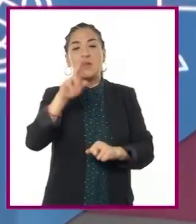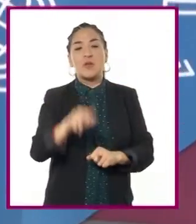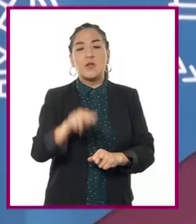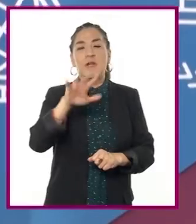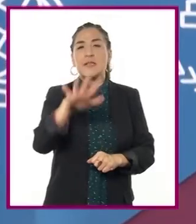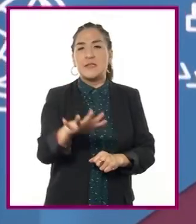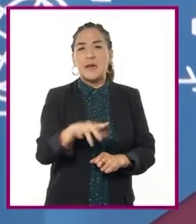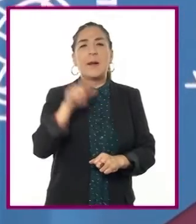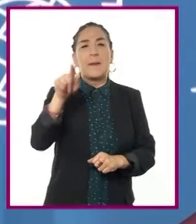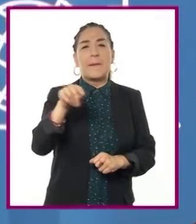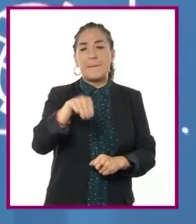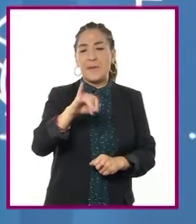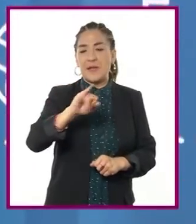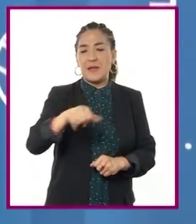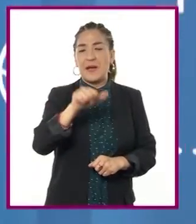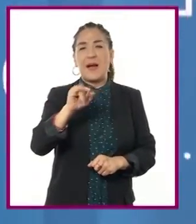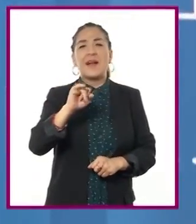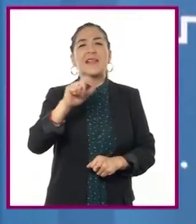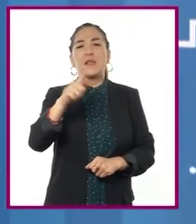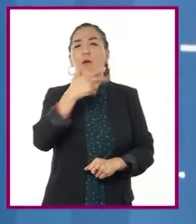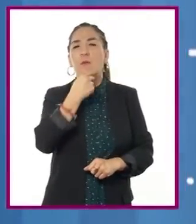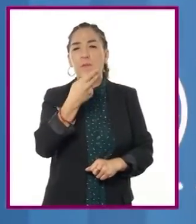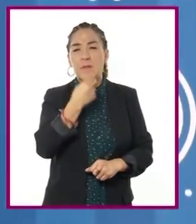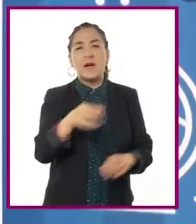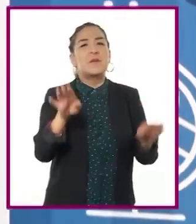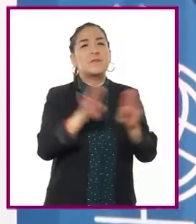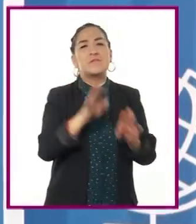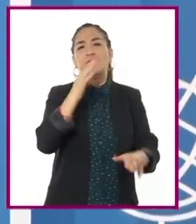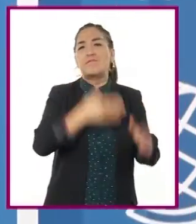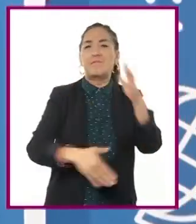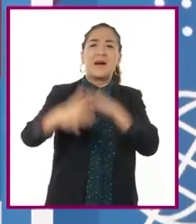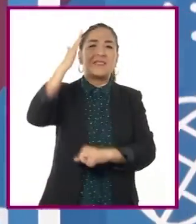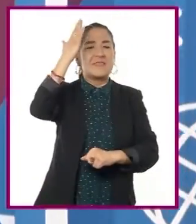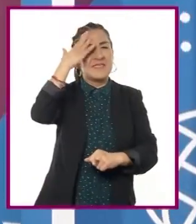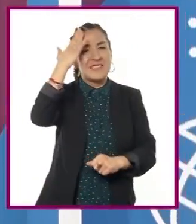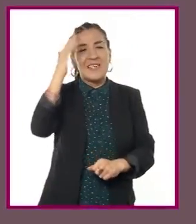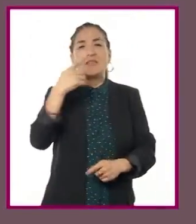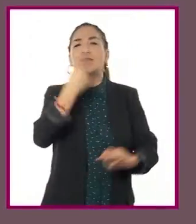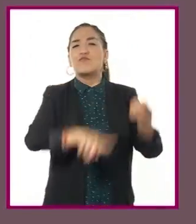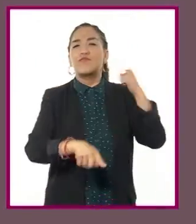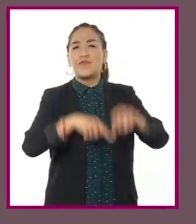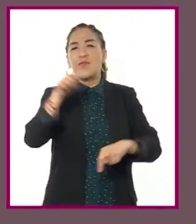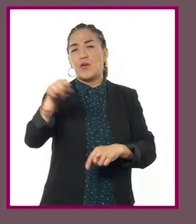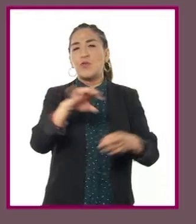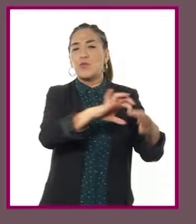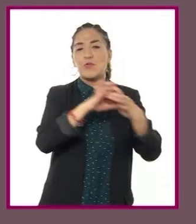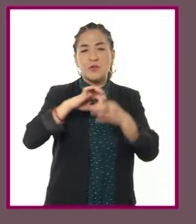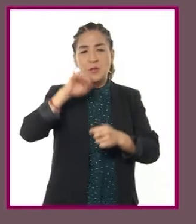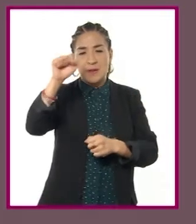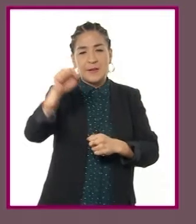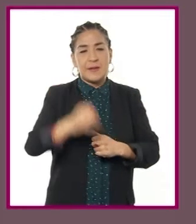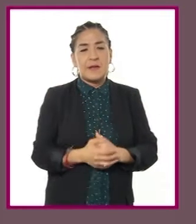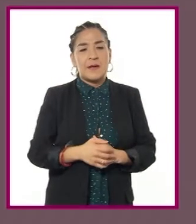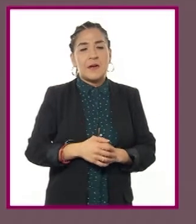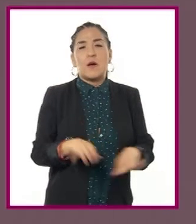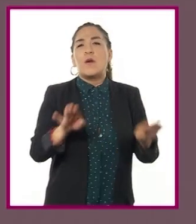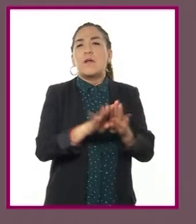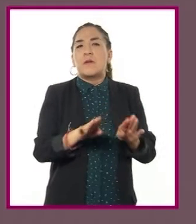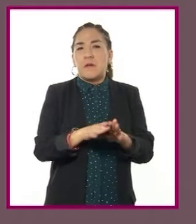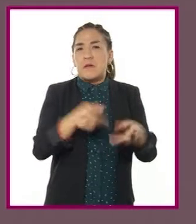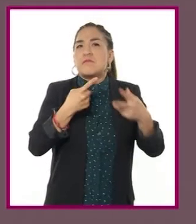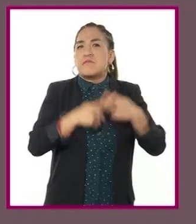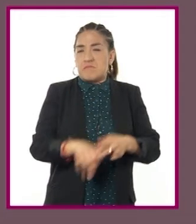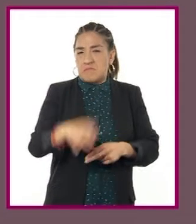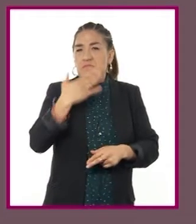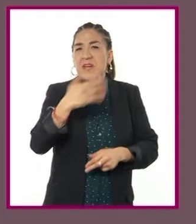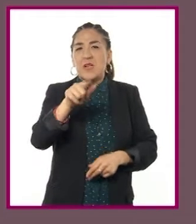1985, Mikhail Gorbachov se convirtió en el máximo dirigente de la Unión Soviética. De inmediato inició importantes